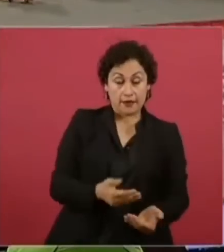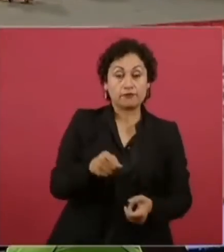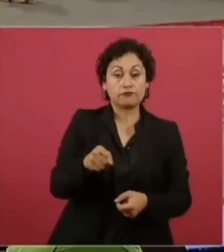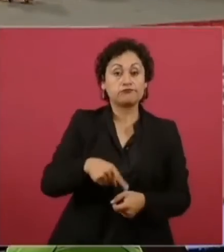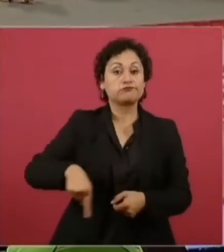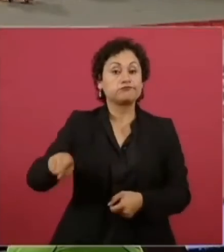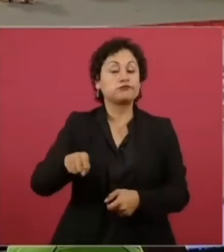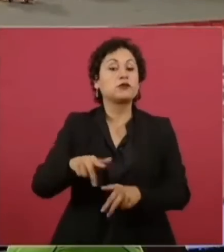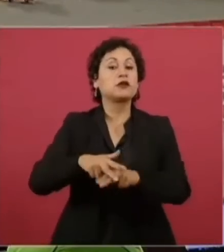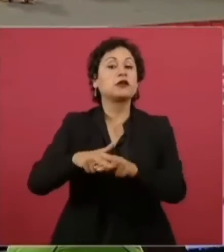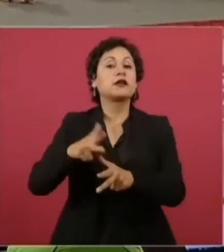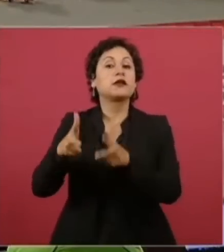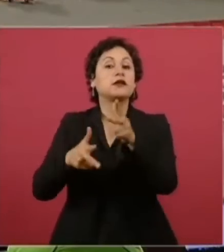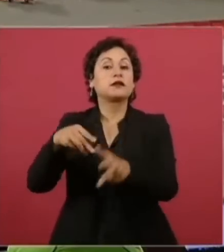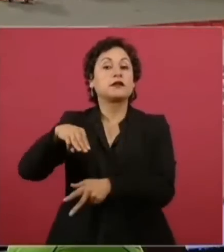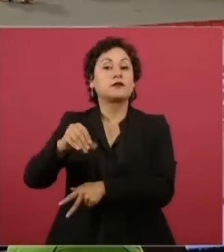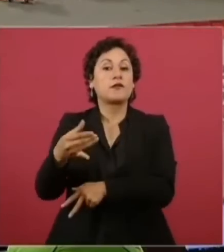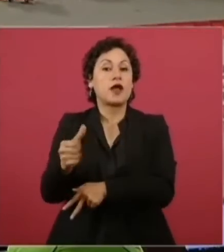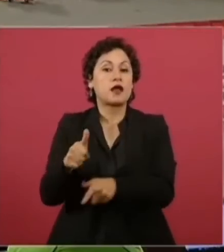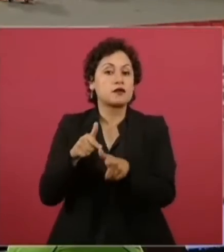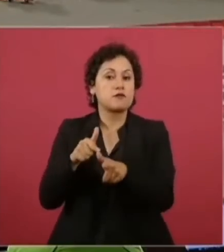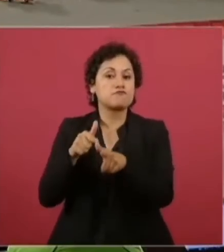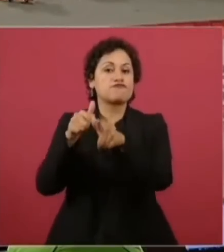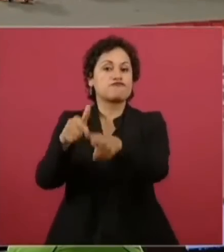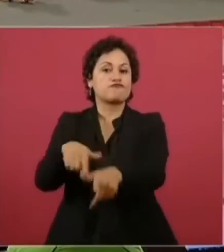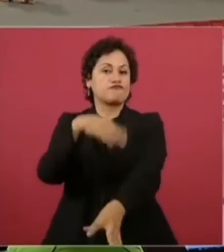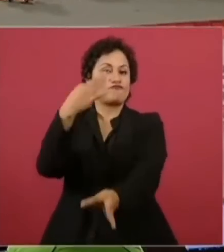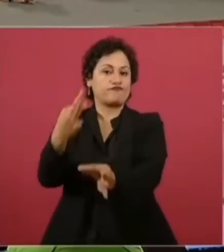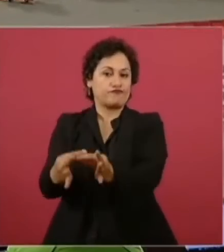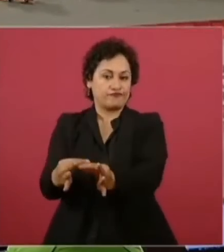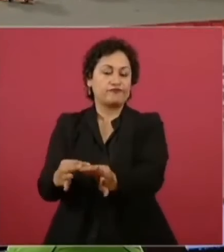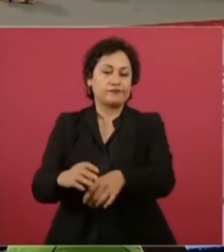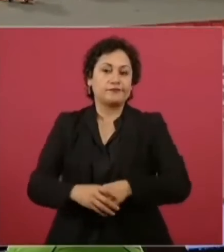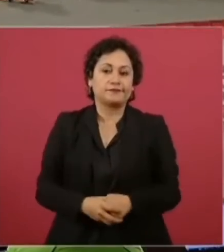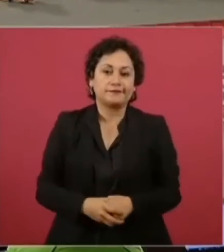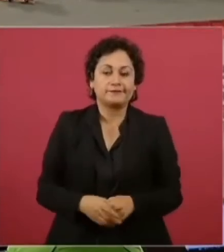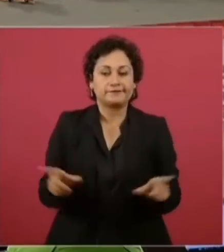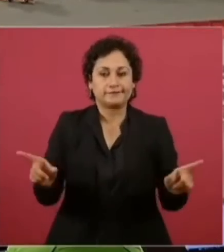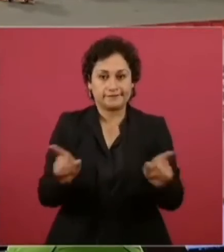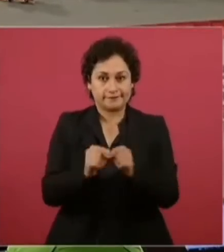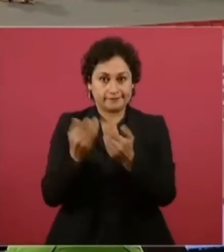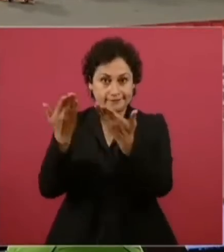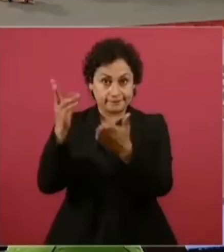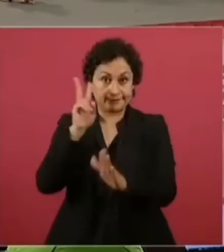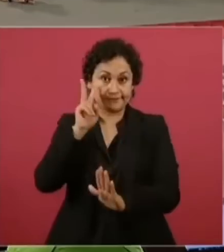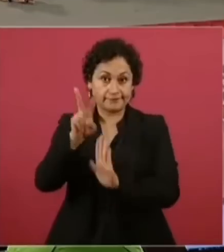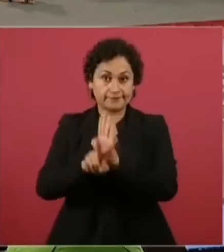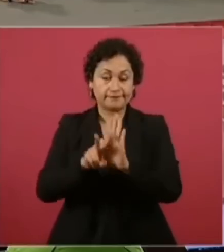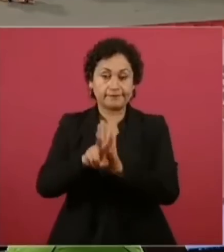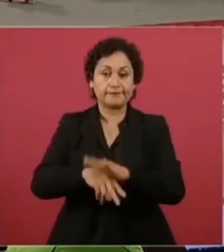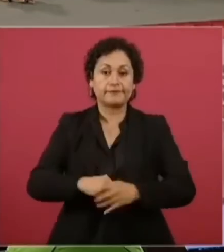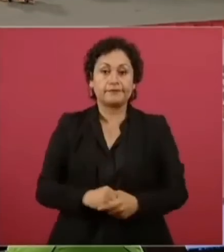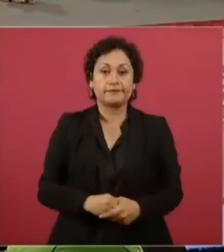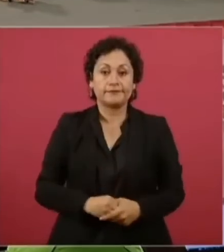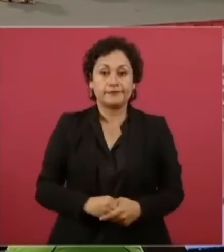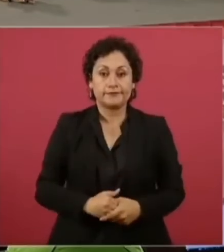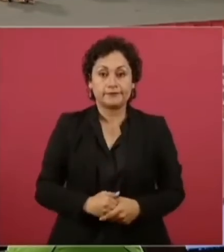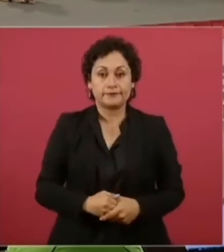la transformación del sureste está en marcha. Es cuanto, señor presidente. Vamos a poner un video.